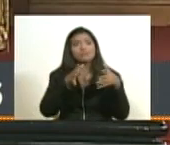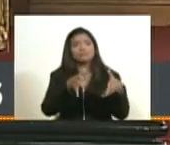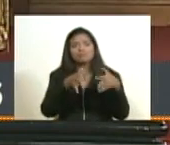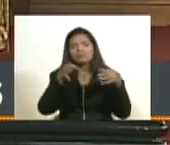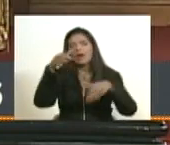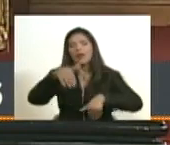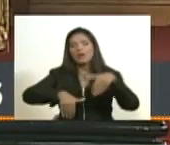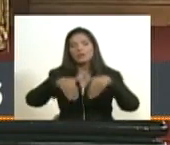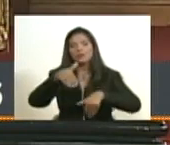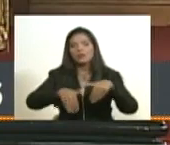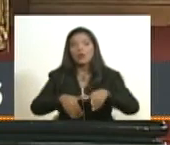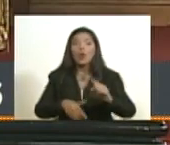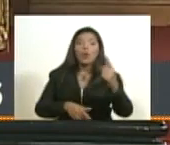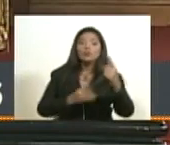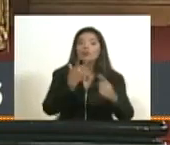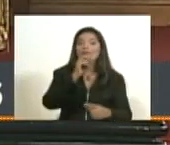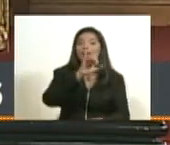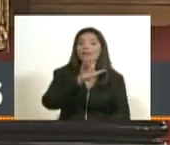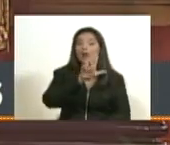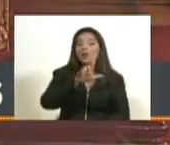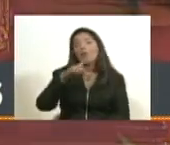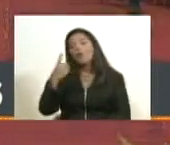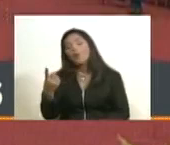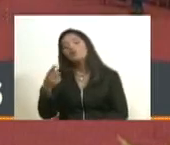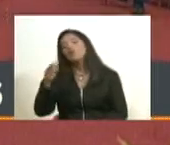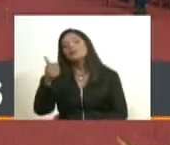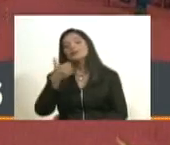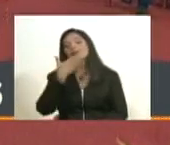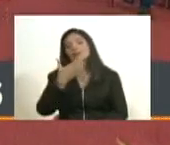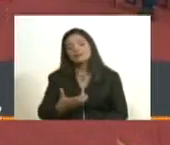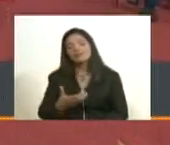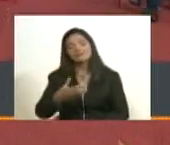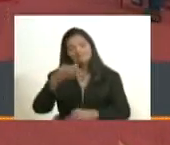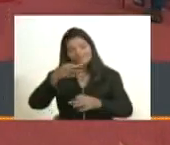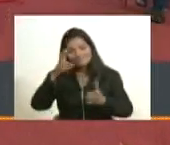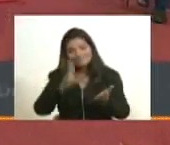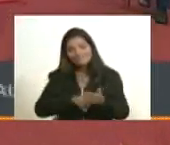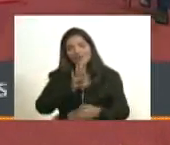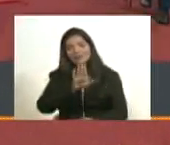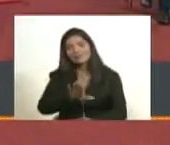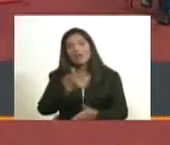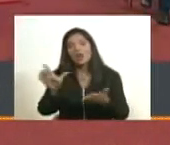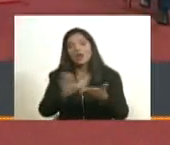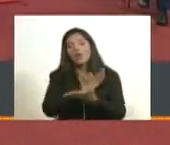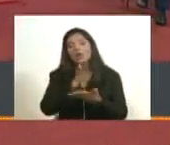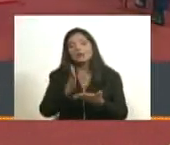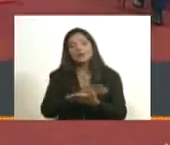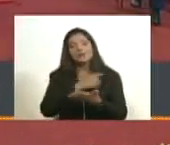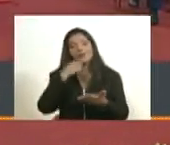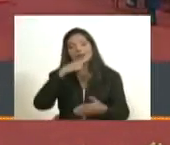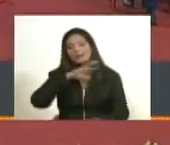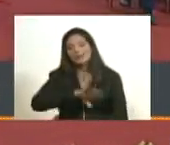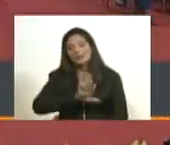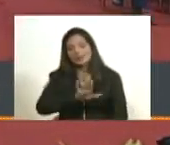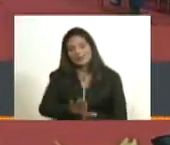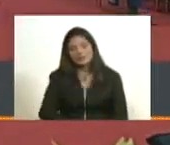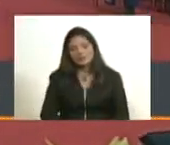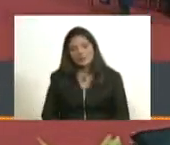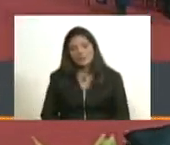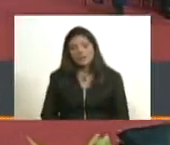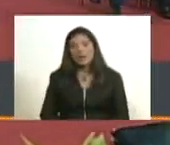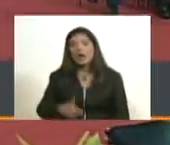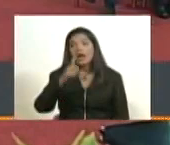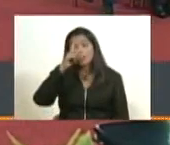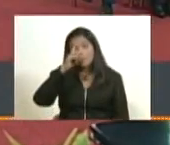electorales, uno el 30 de julio y otro el 10 de diciembre. Eso está decretado así en los libros de los tiempos. Y el próximo